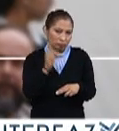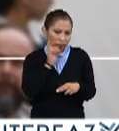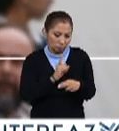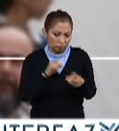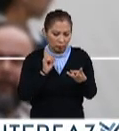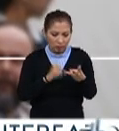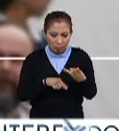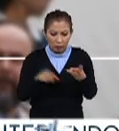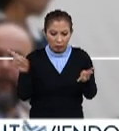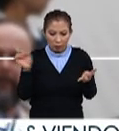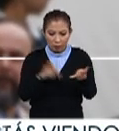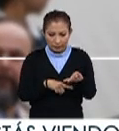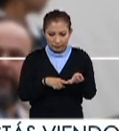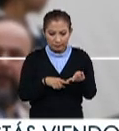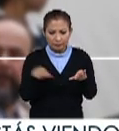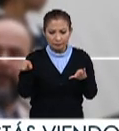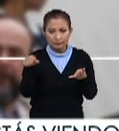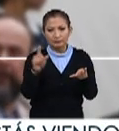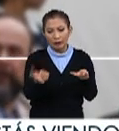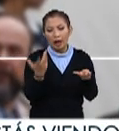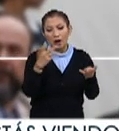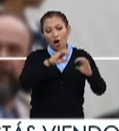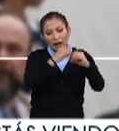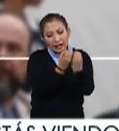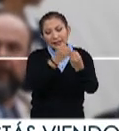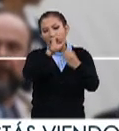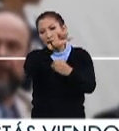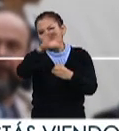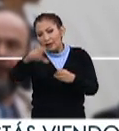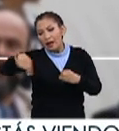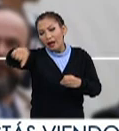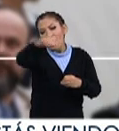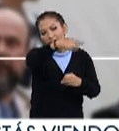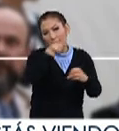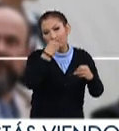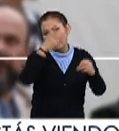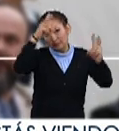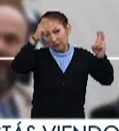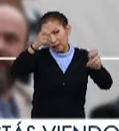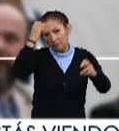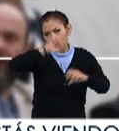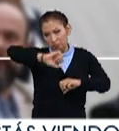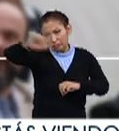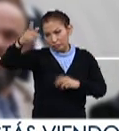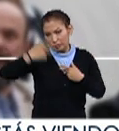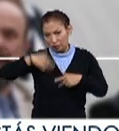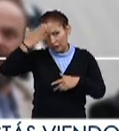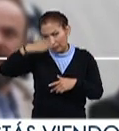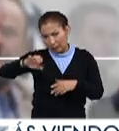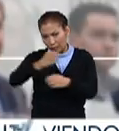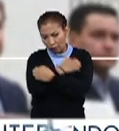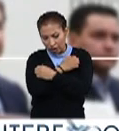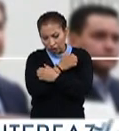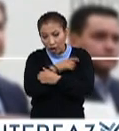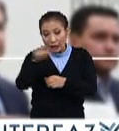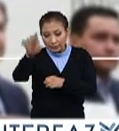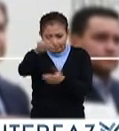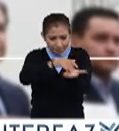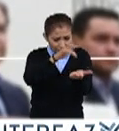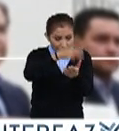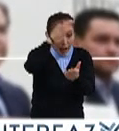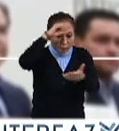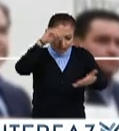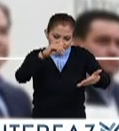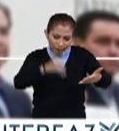y maestros, organizaciones sociales que tienen que ver con la educación, expertos. Y de ahí vamos a sacar un gran